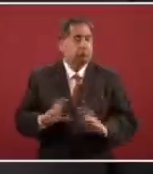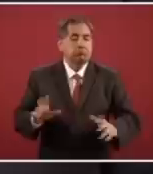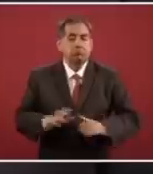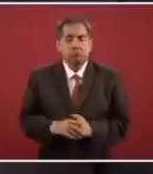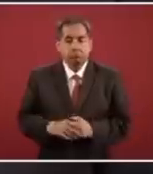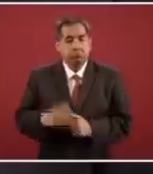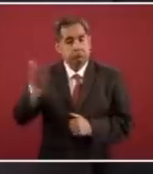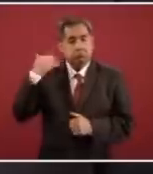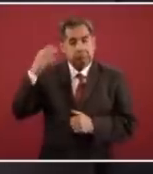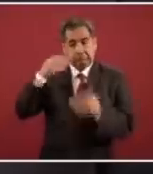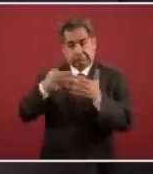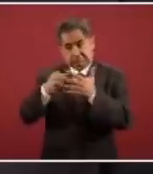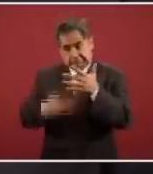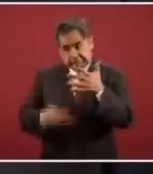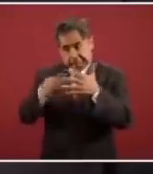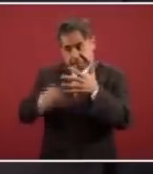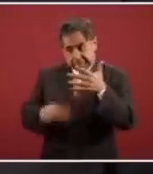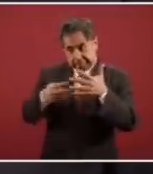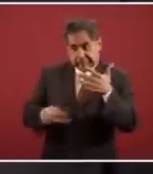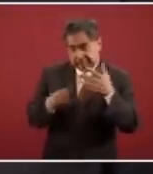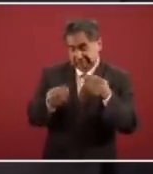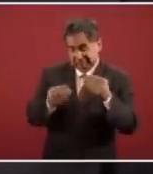de aquello que era